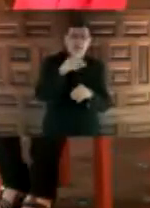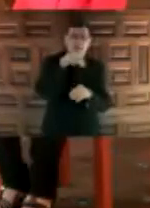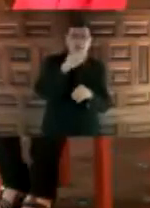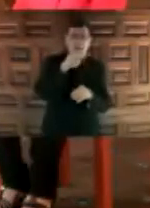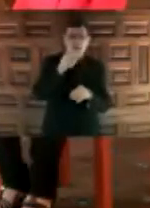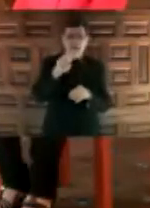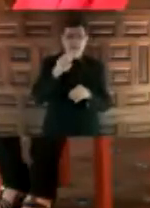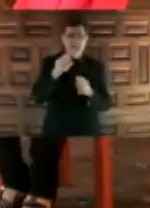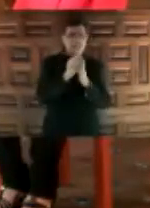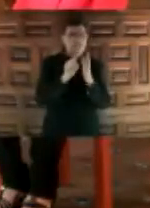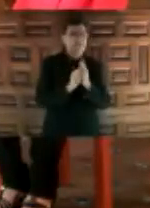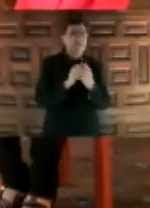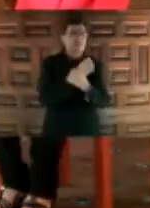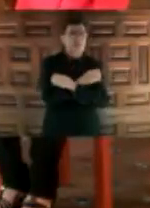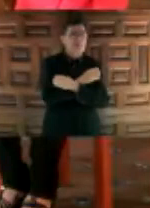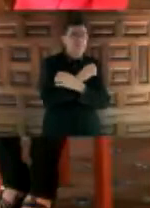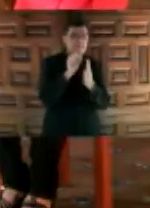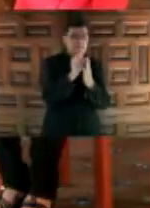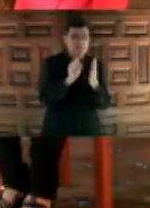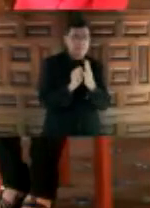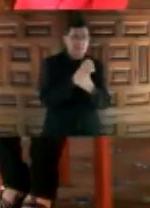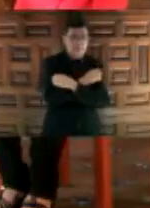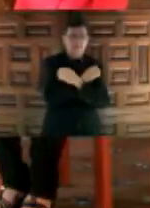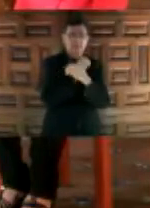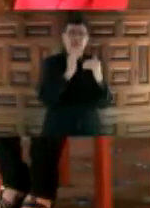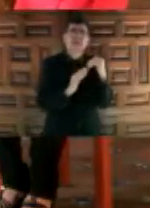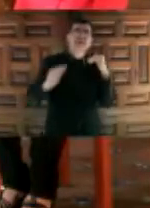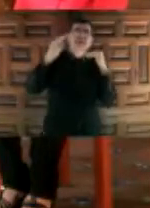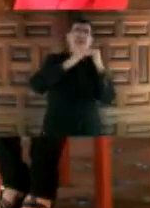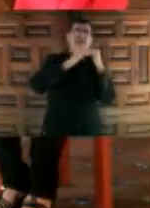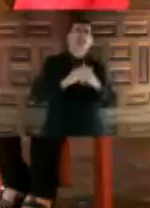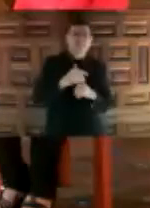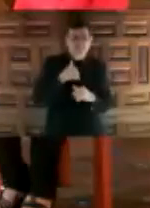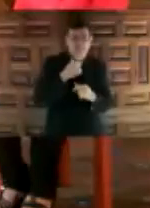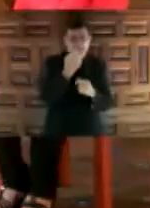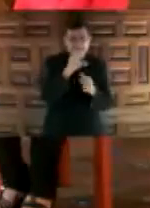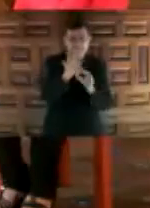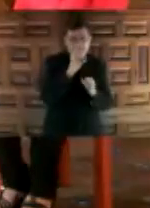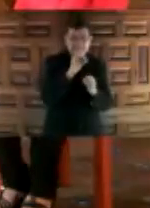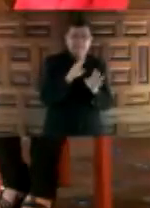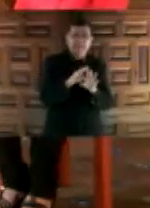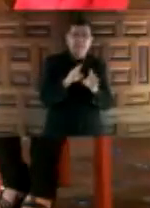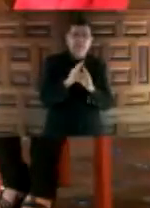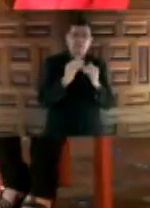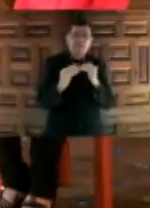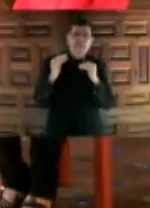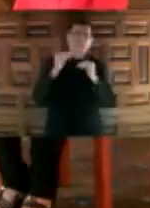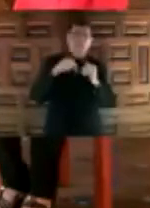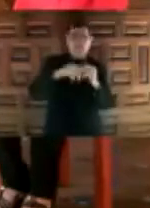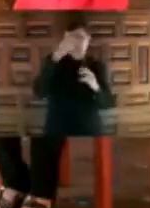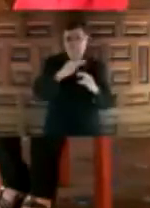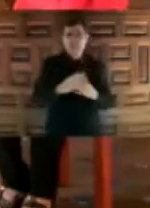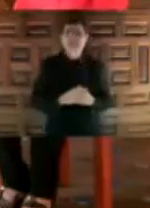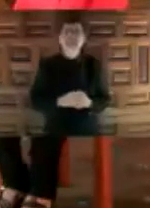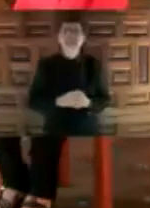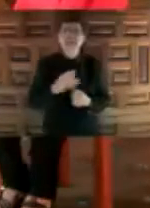sistema educativo y particularmente sistema de educación superior, ¿sí? Y sistema de educación superior en México,